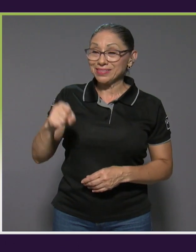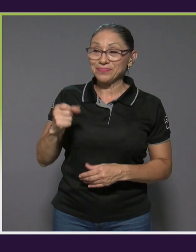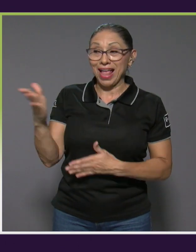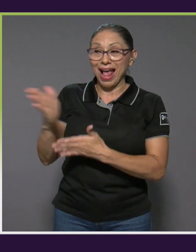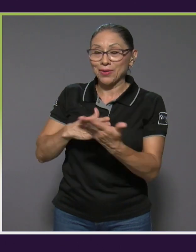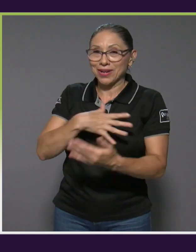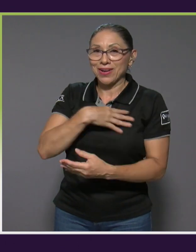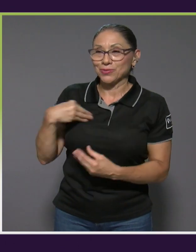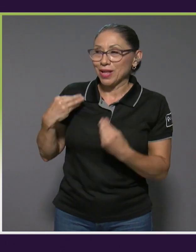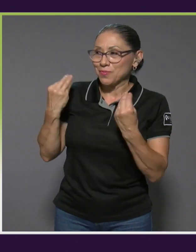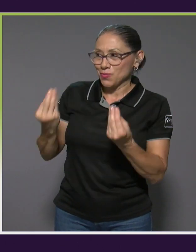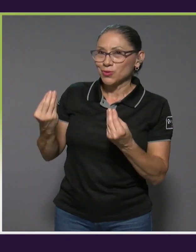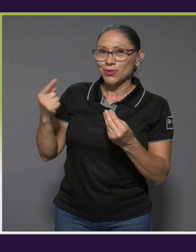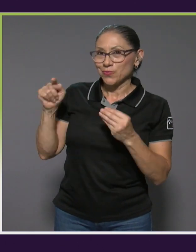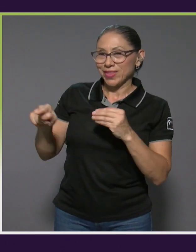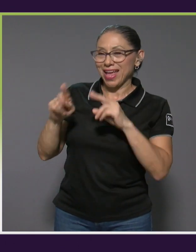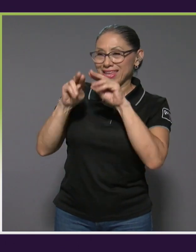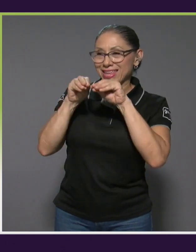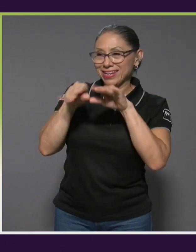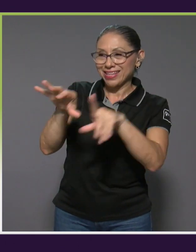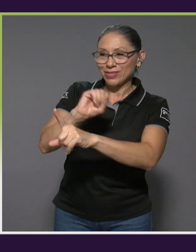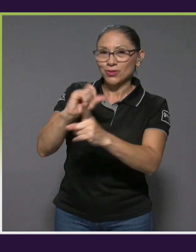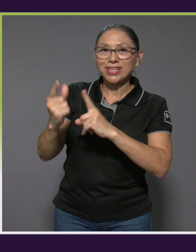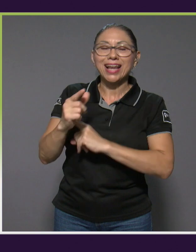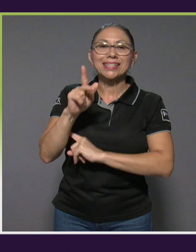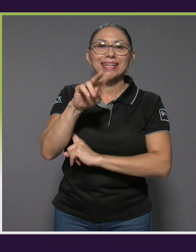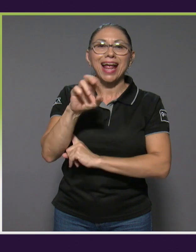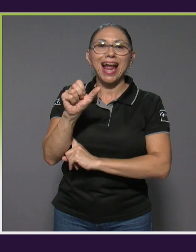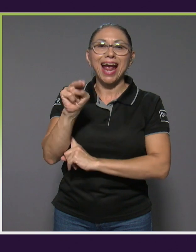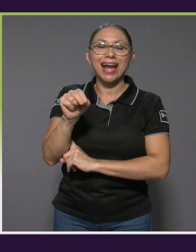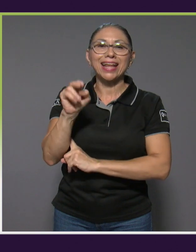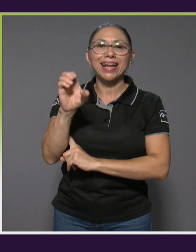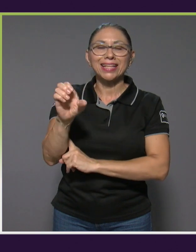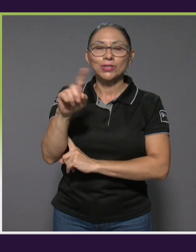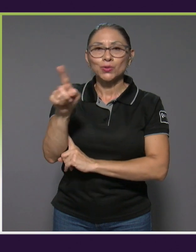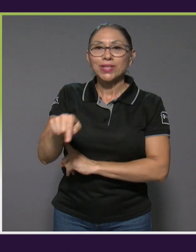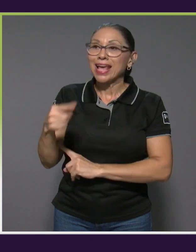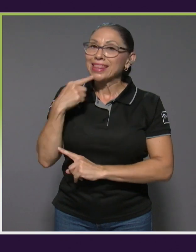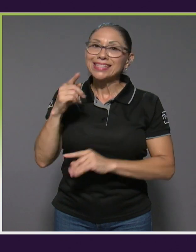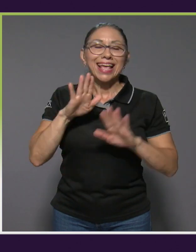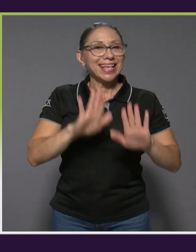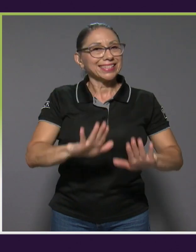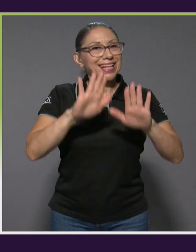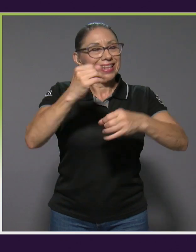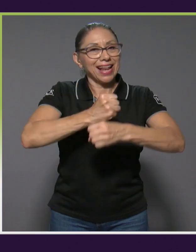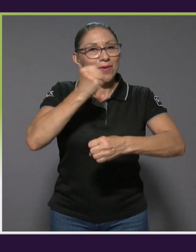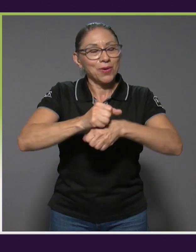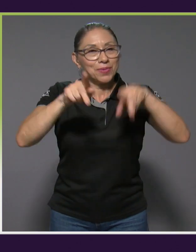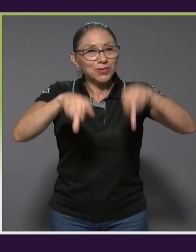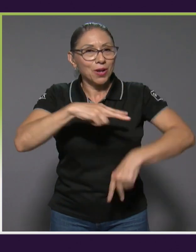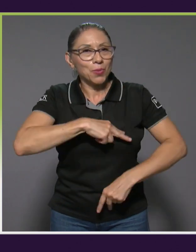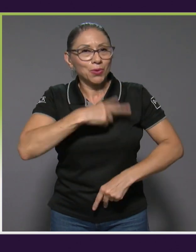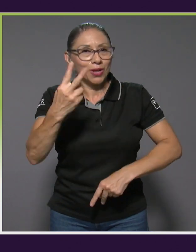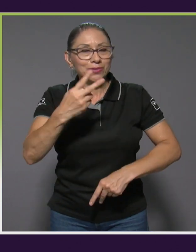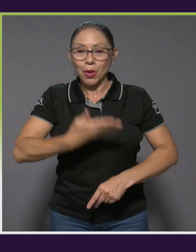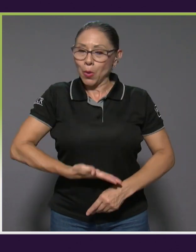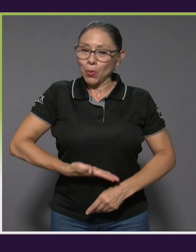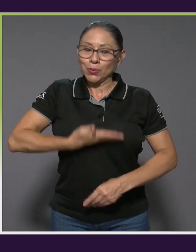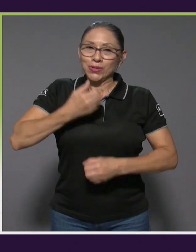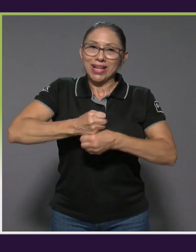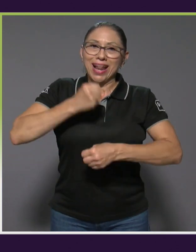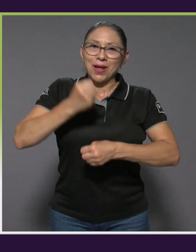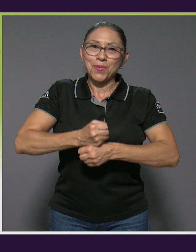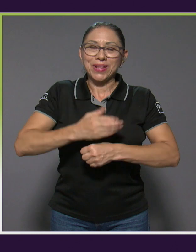Gerardo. Nos dice Karen Cris Zúñiga: excelente labor de las personas voluntarias, muy orgullosa de la labor que realiza mi papá,